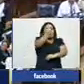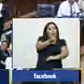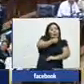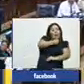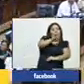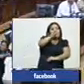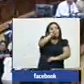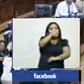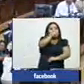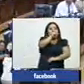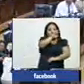Inmar Batres, Noticiero Hechos.